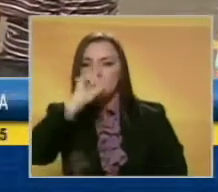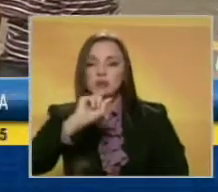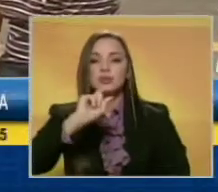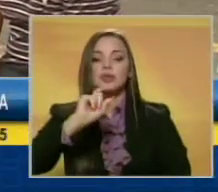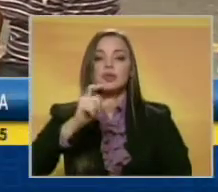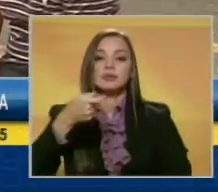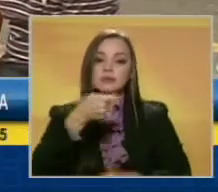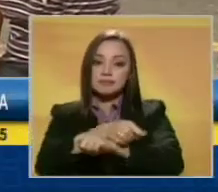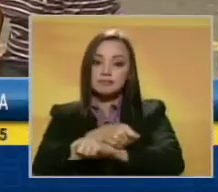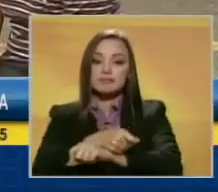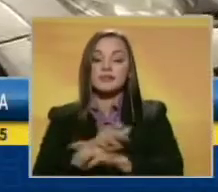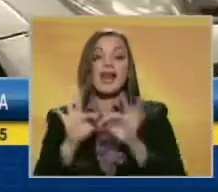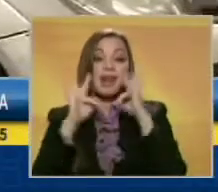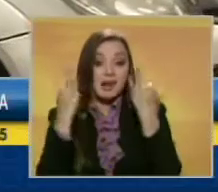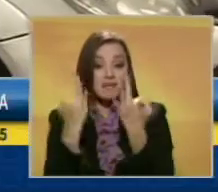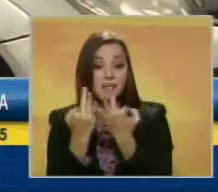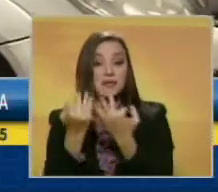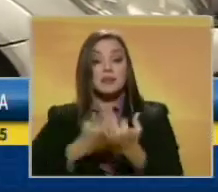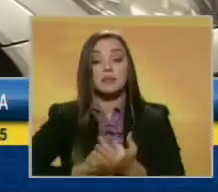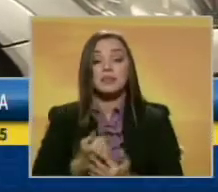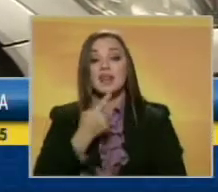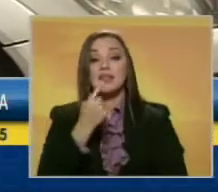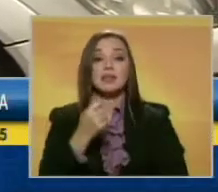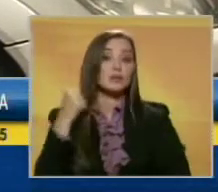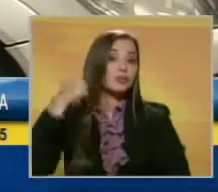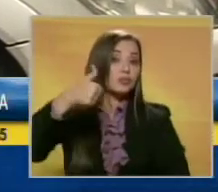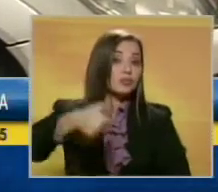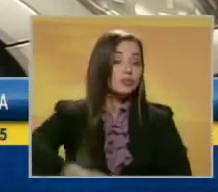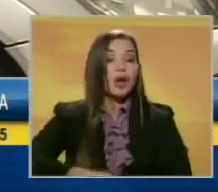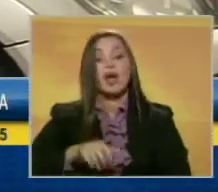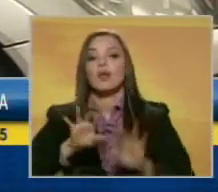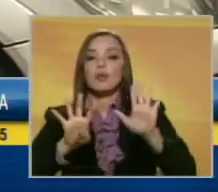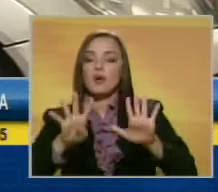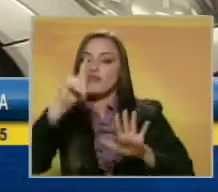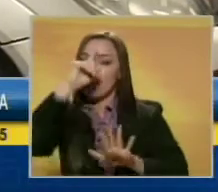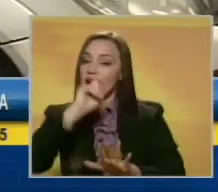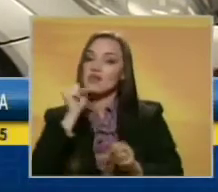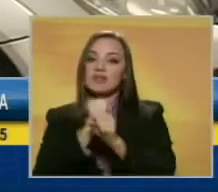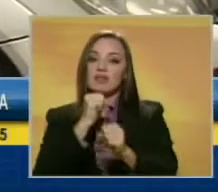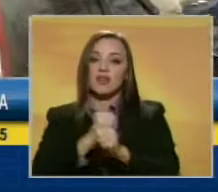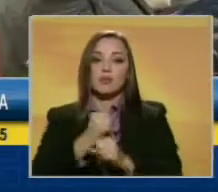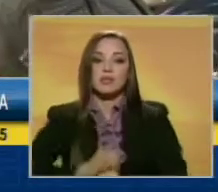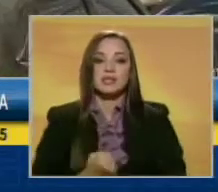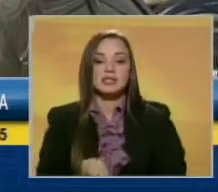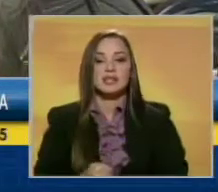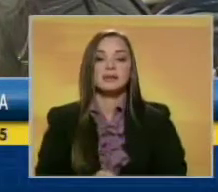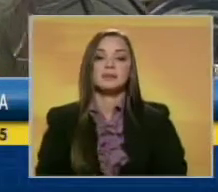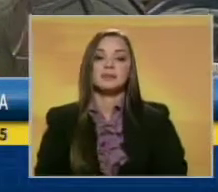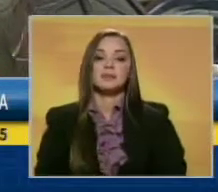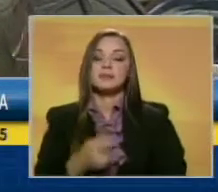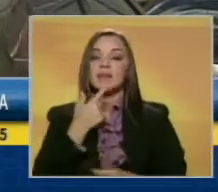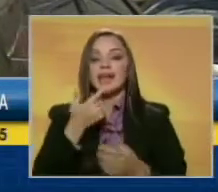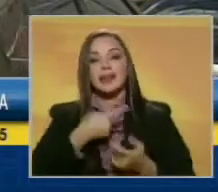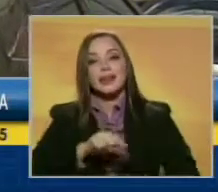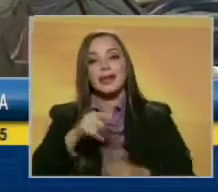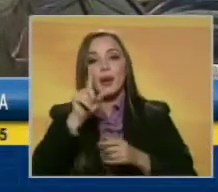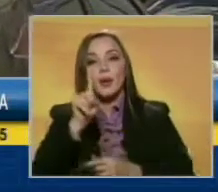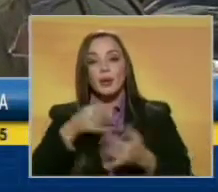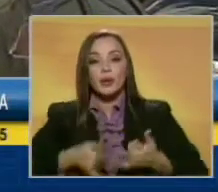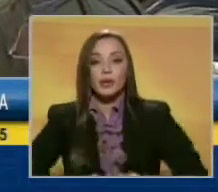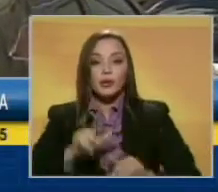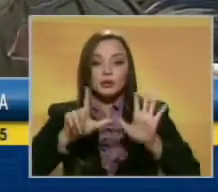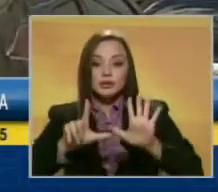de Claudio José Medina Hinojosa aseguran que tenía más de 9 años vinculados a los cuerpos de seguridad. Deja un hijo de 7